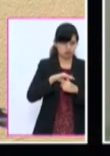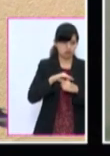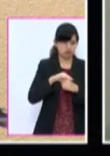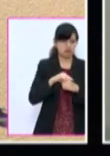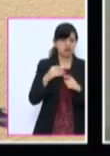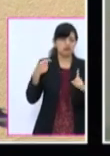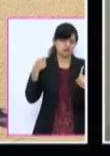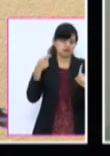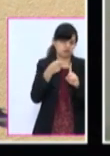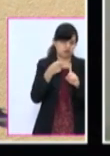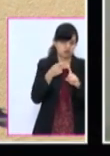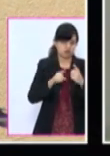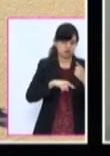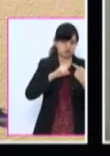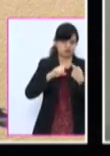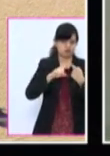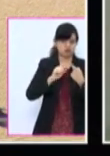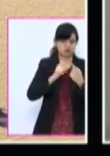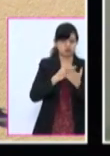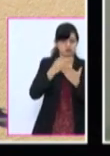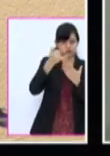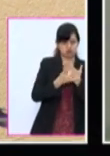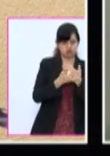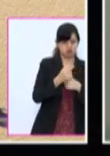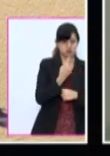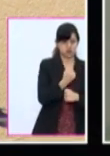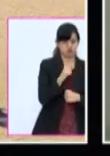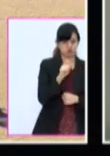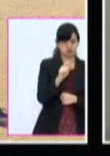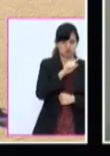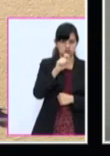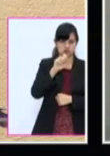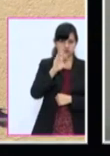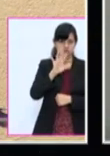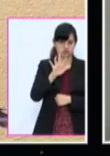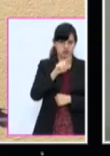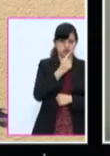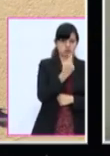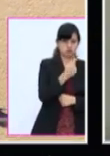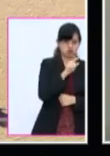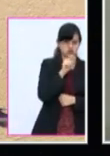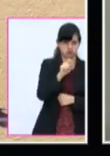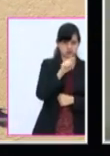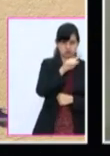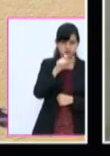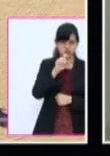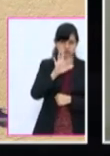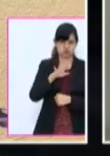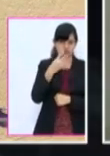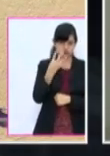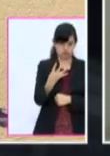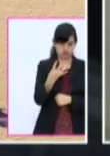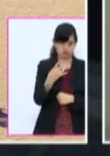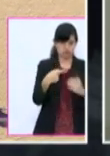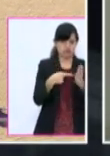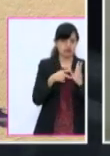encuestadoras tendrán que presentarnos una propuesta metodológica que seguramente será muy similar a la que ya se hizo y